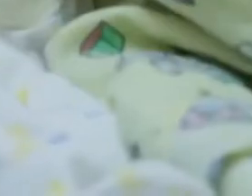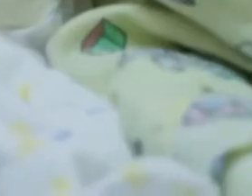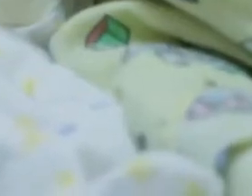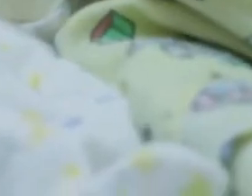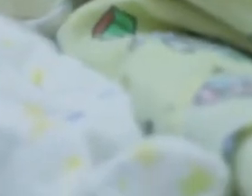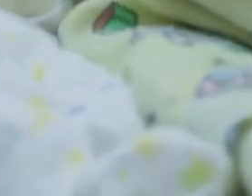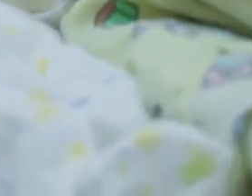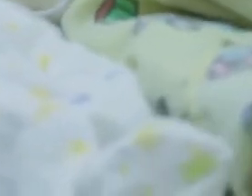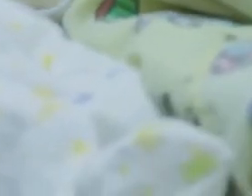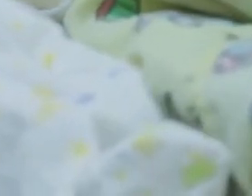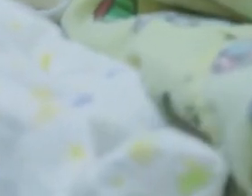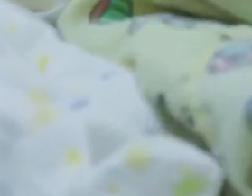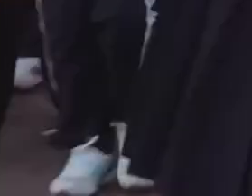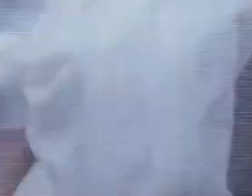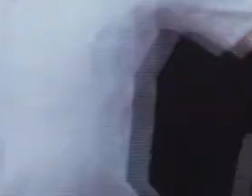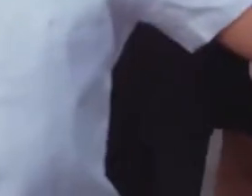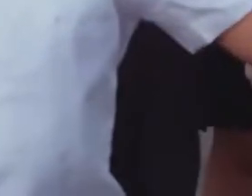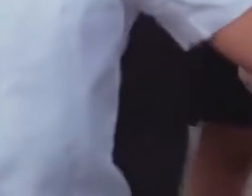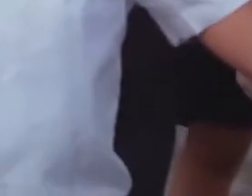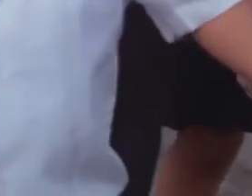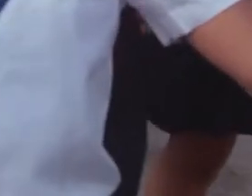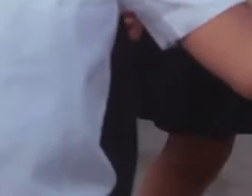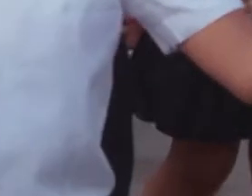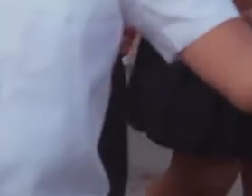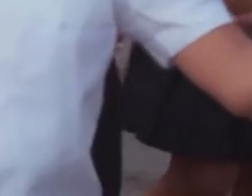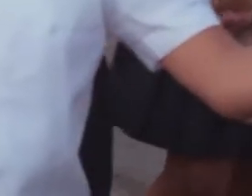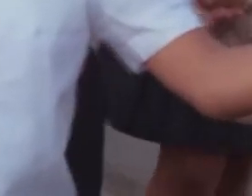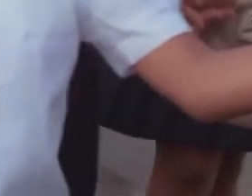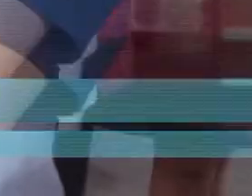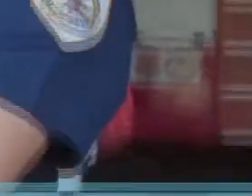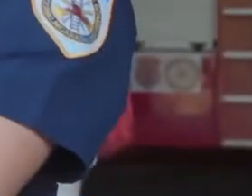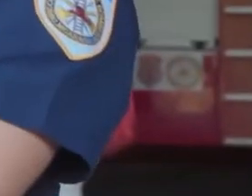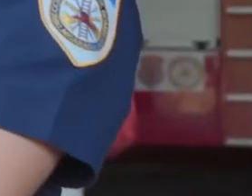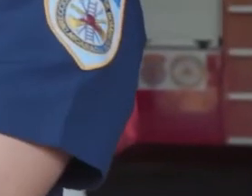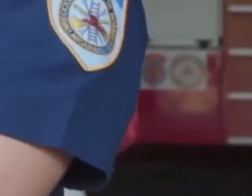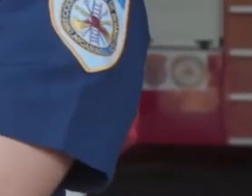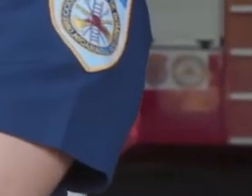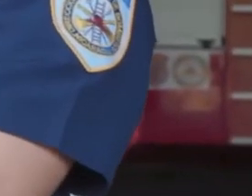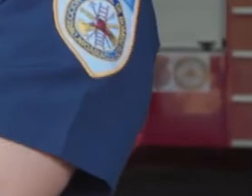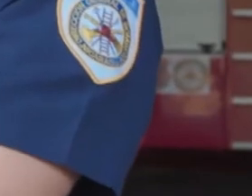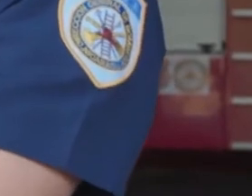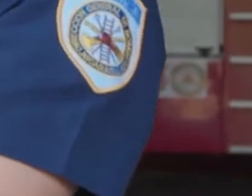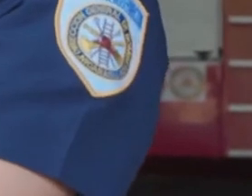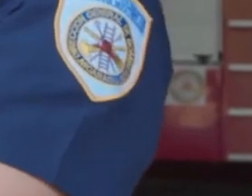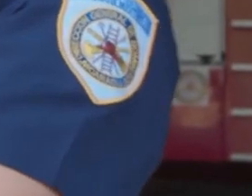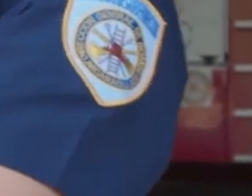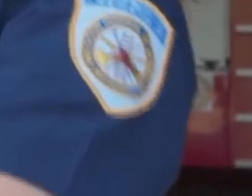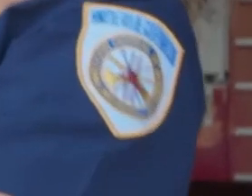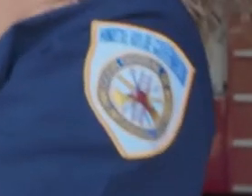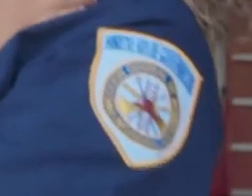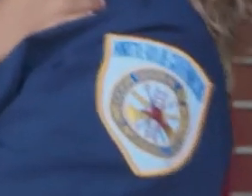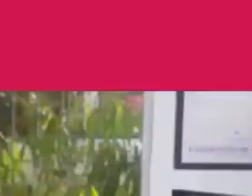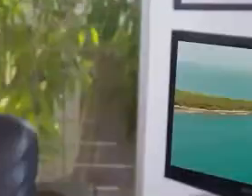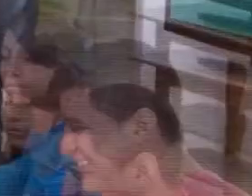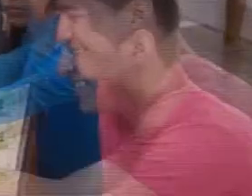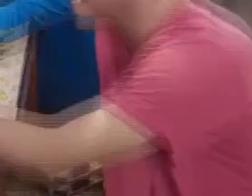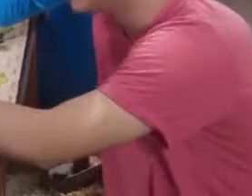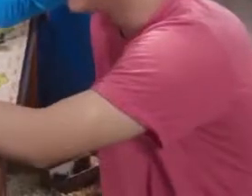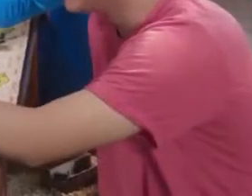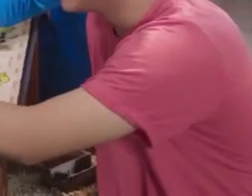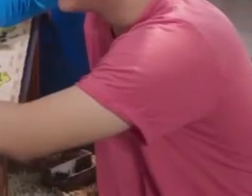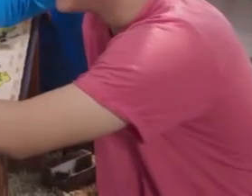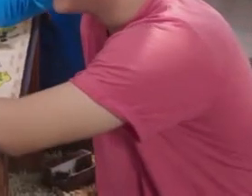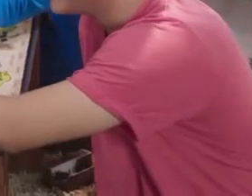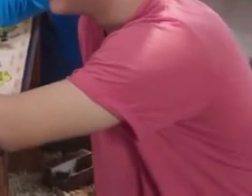paz. Nicaragua madre, Nicaragua amor. Nicaragua, amor de madre.